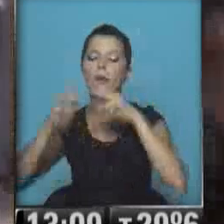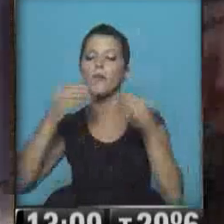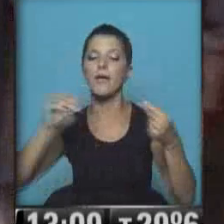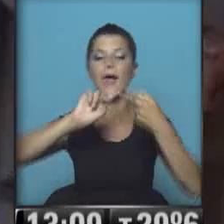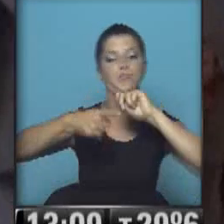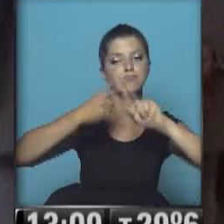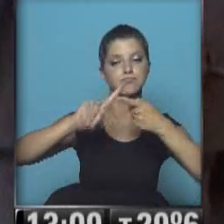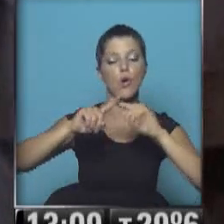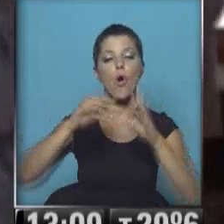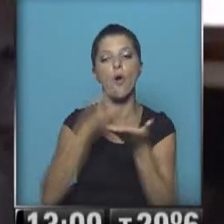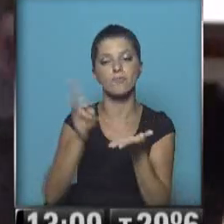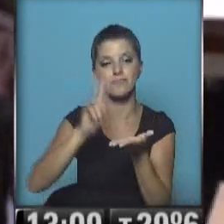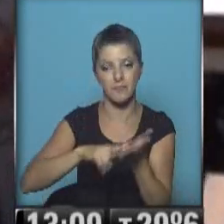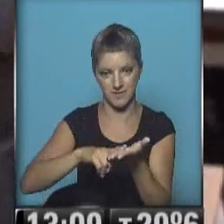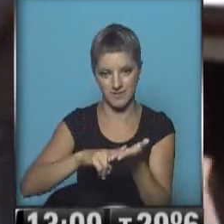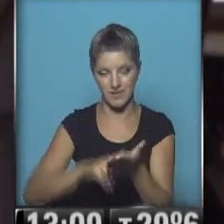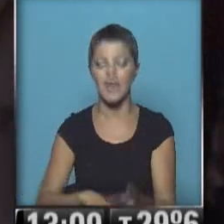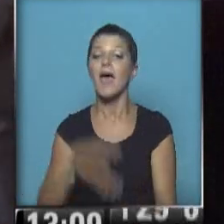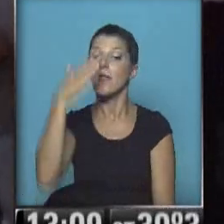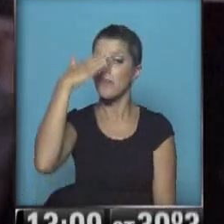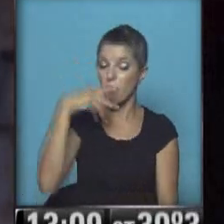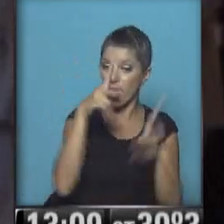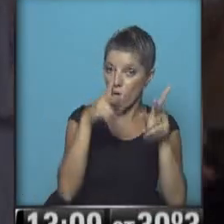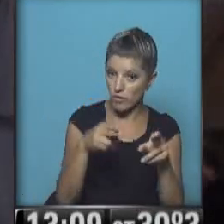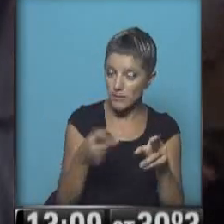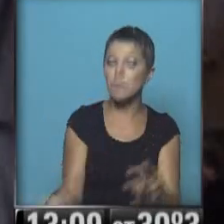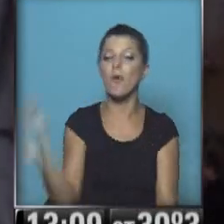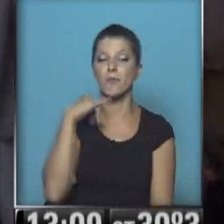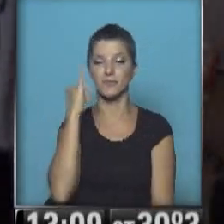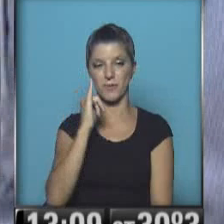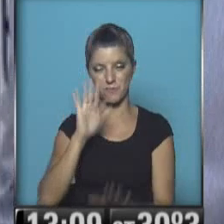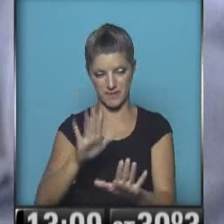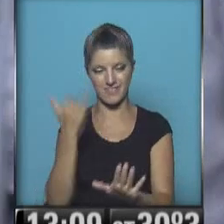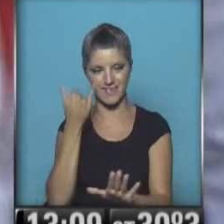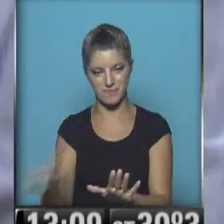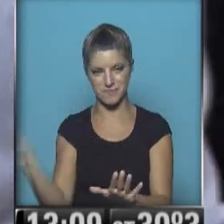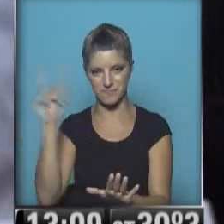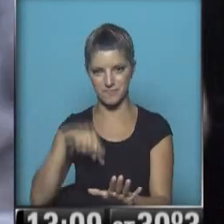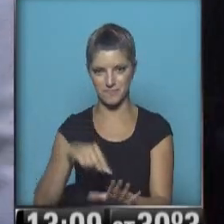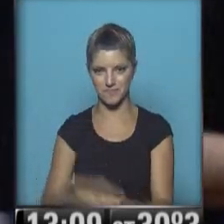diplomáticas y comerciales. Se lo contamos luego de la pausa. No se vayan, ya volvemos.